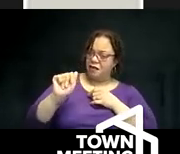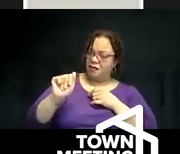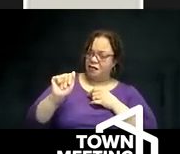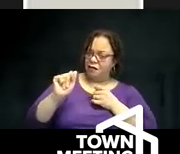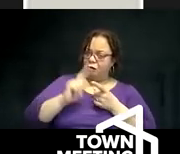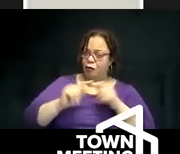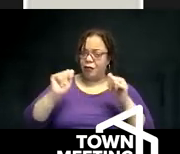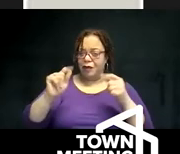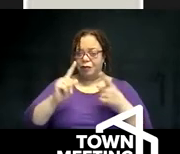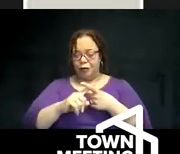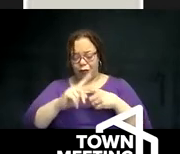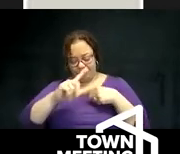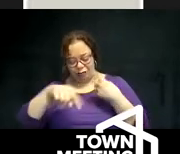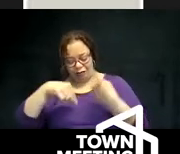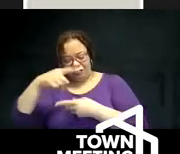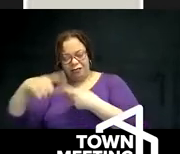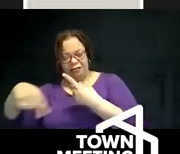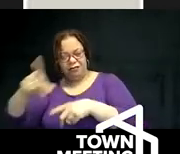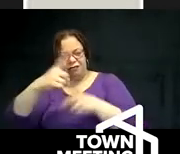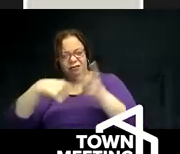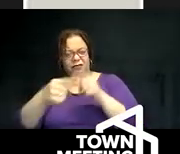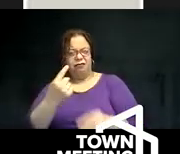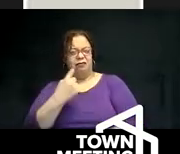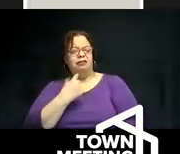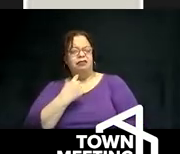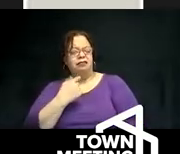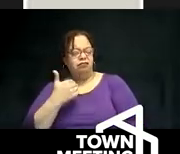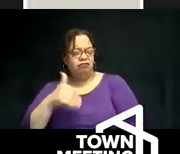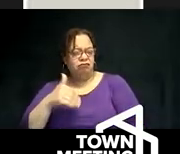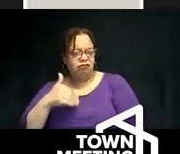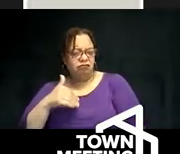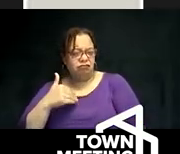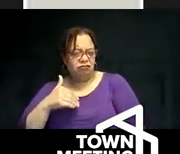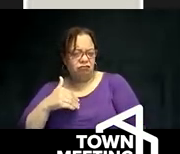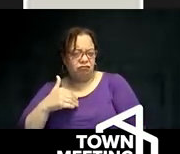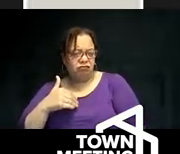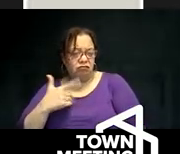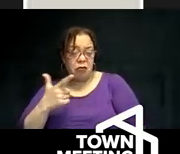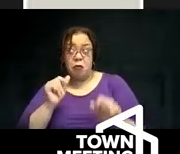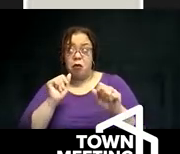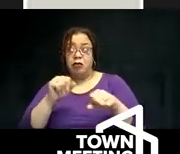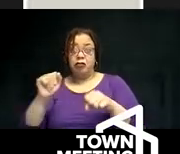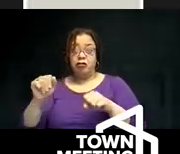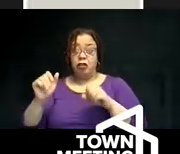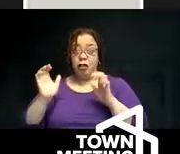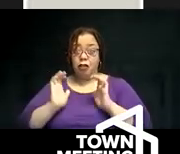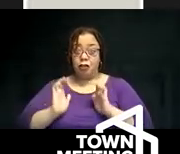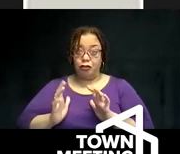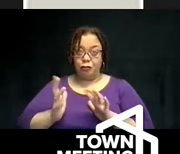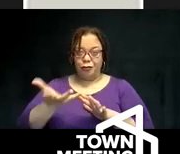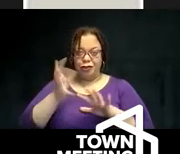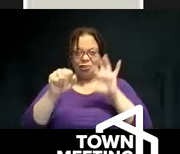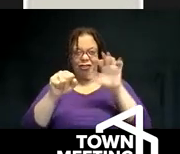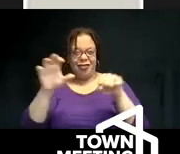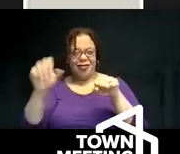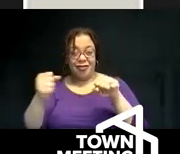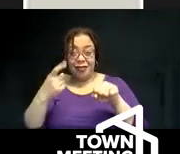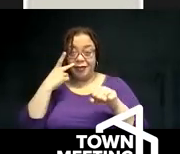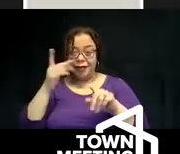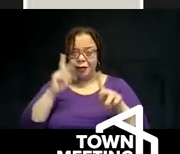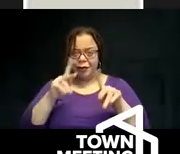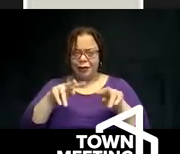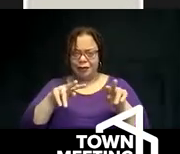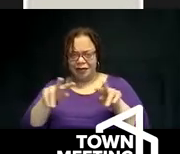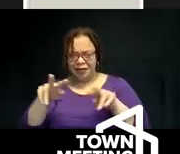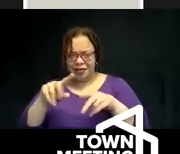para ver dónde están clientes potenciales. Estamos viendo también un scan de huellas,